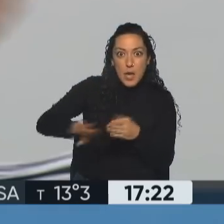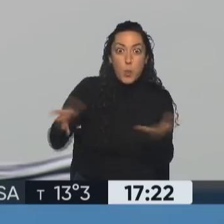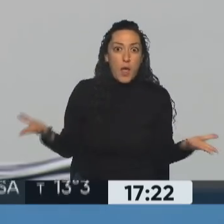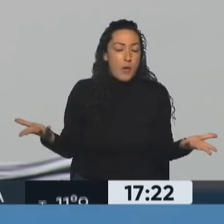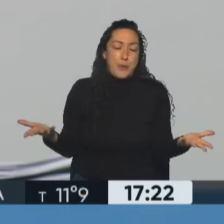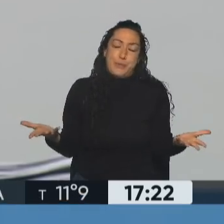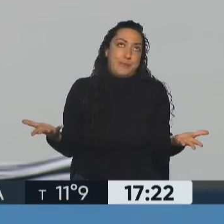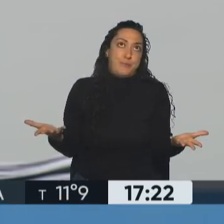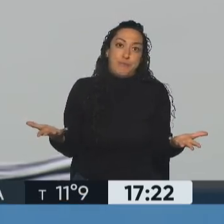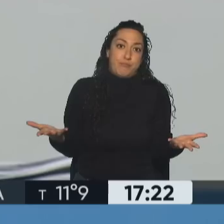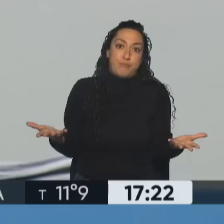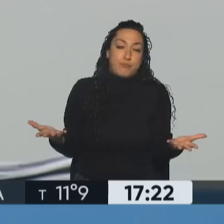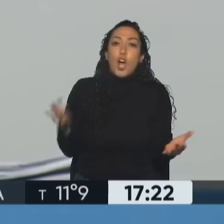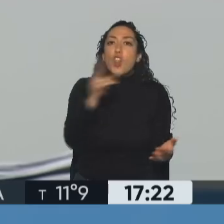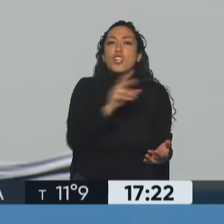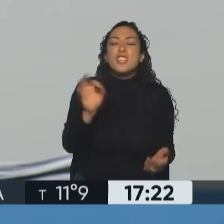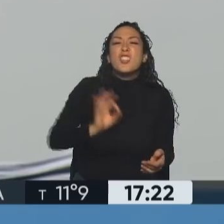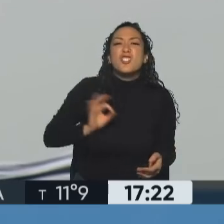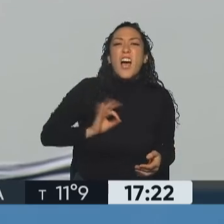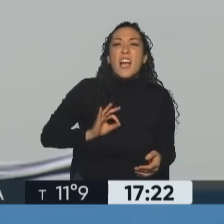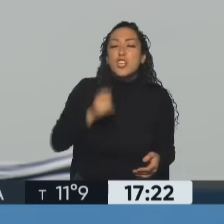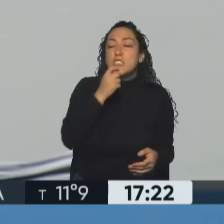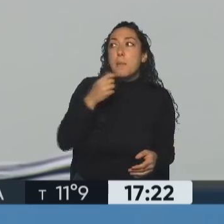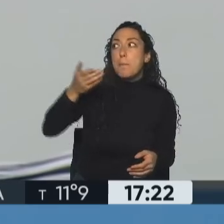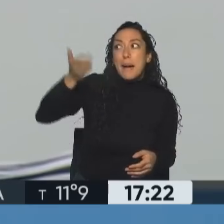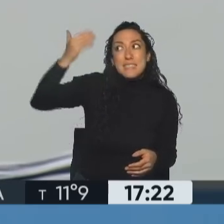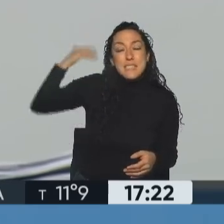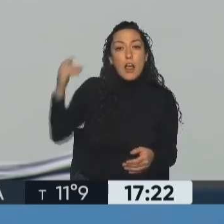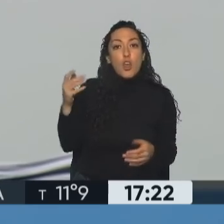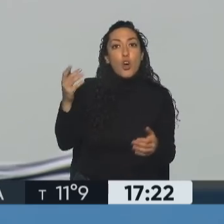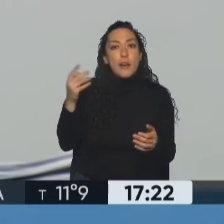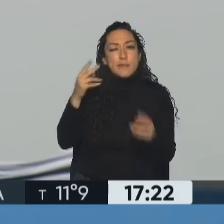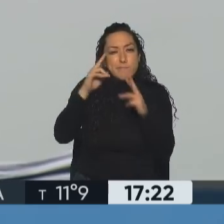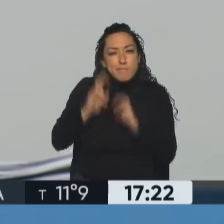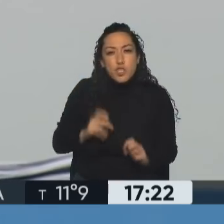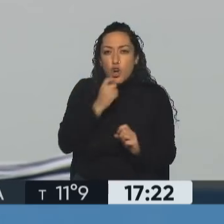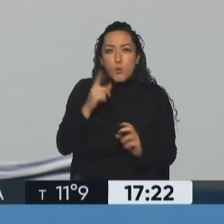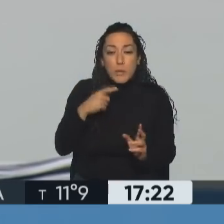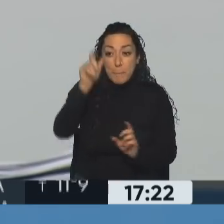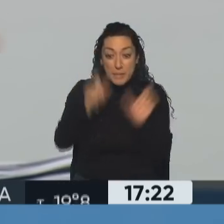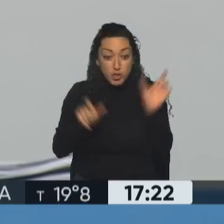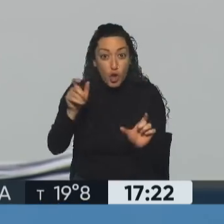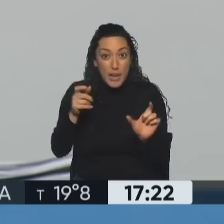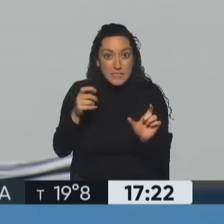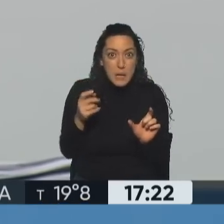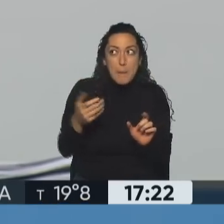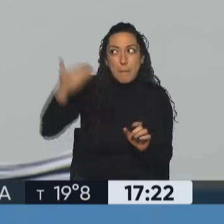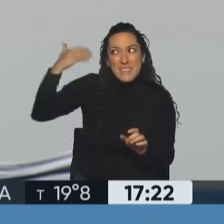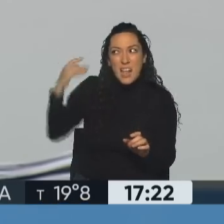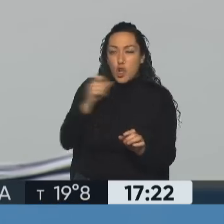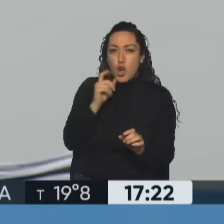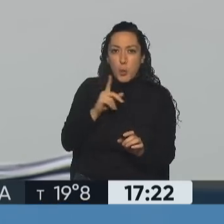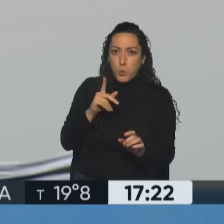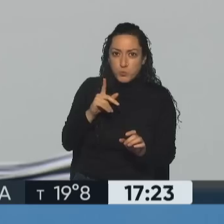que pueden pasar 200 años. A los que no les gusta mirar el pasado, yo desconfío de los que no les gusta mirar el pasado. Será